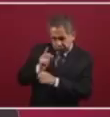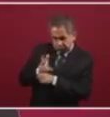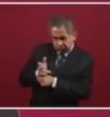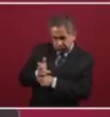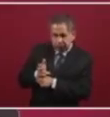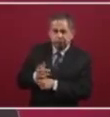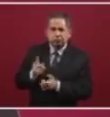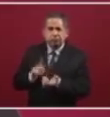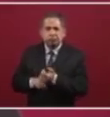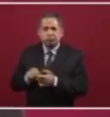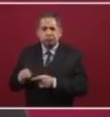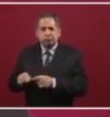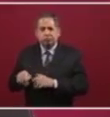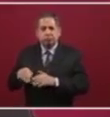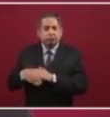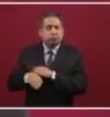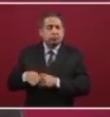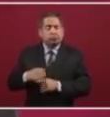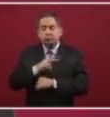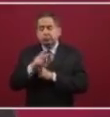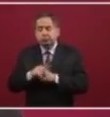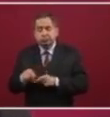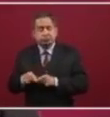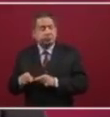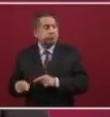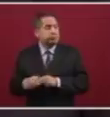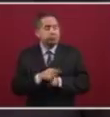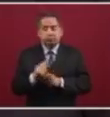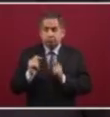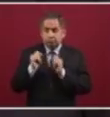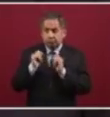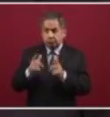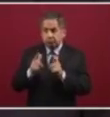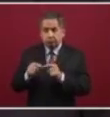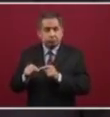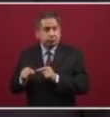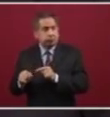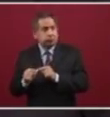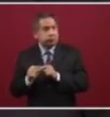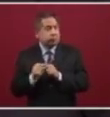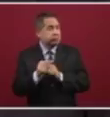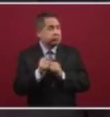pasaron pues por todo el país, desde Tuxtla hasta la frontera,